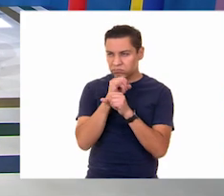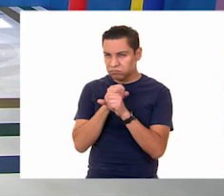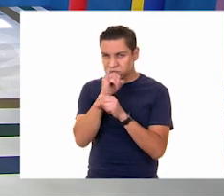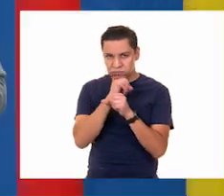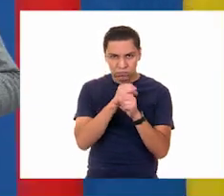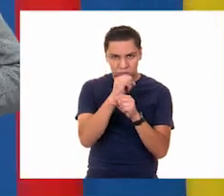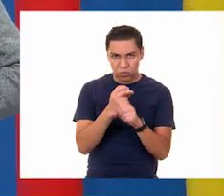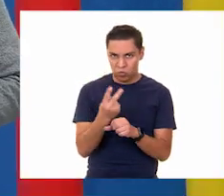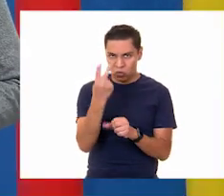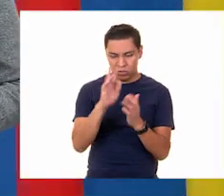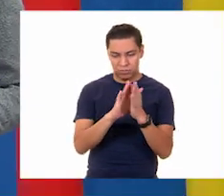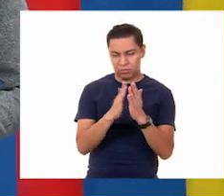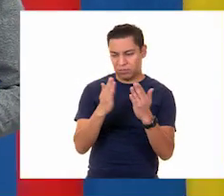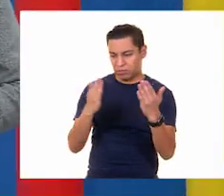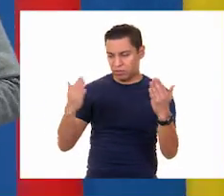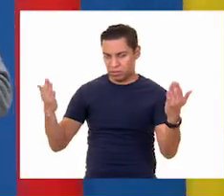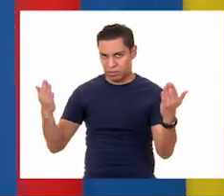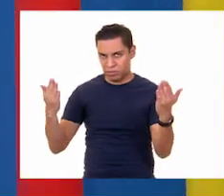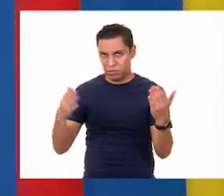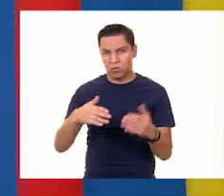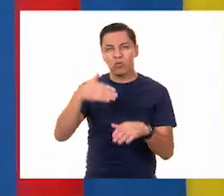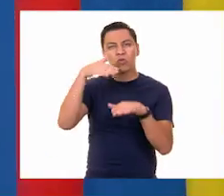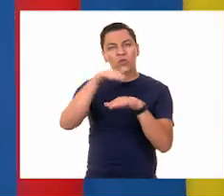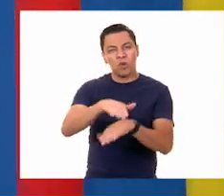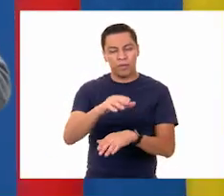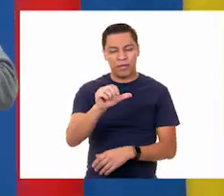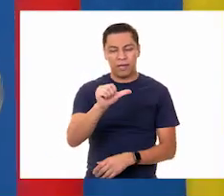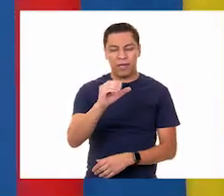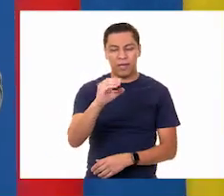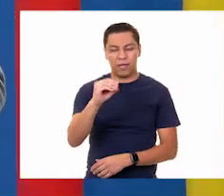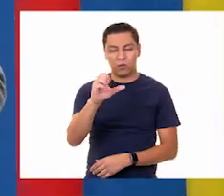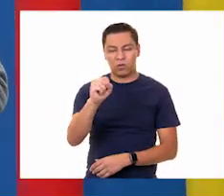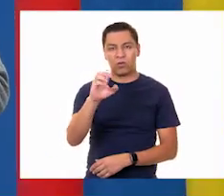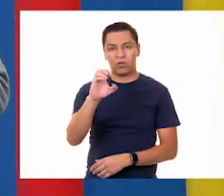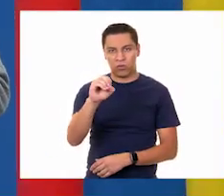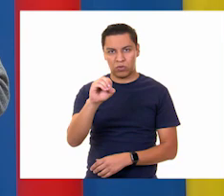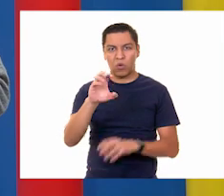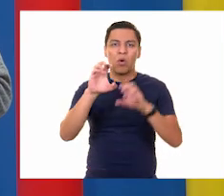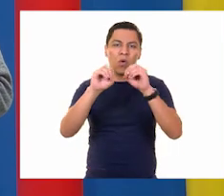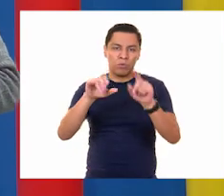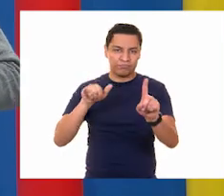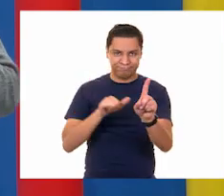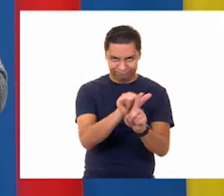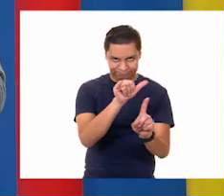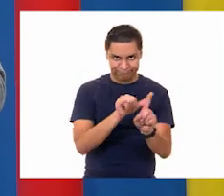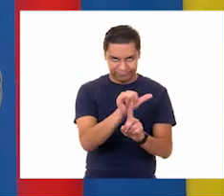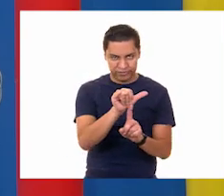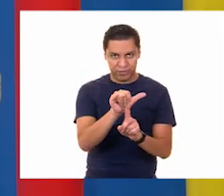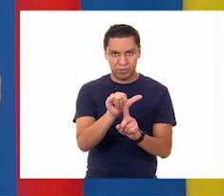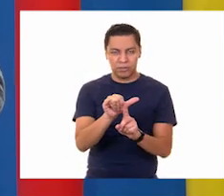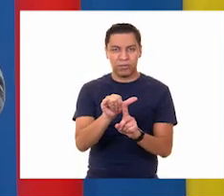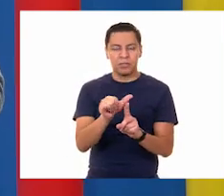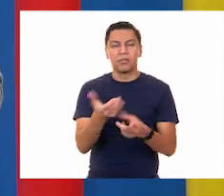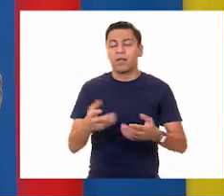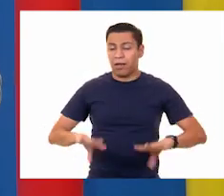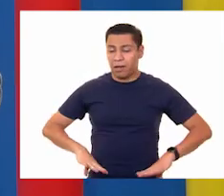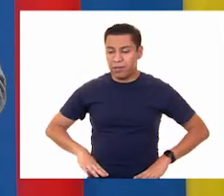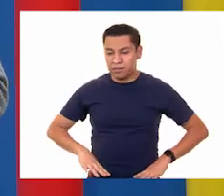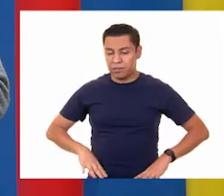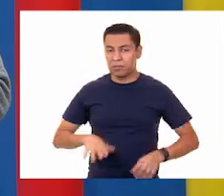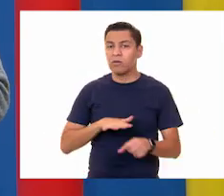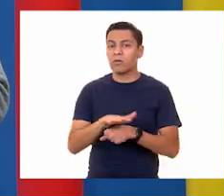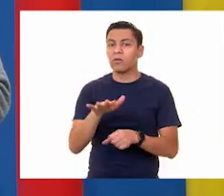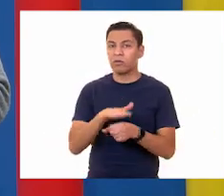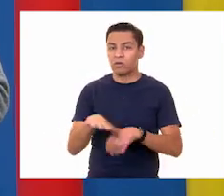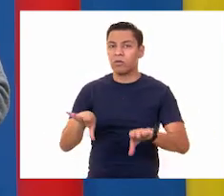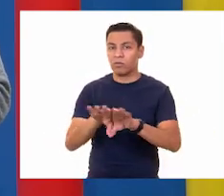2 trípticos sobre el acoso escolar para identificar los contenidos y características que nos conviene tomar en cuenta al leer y